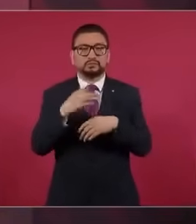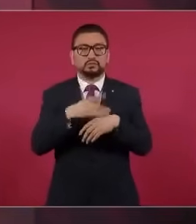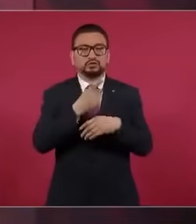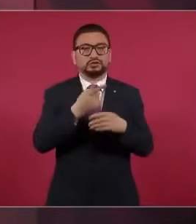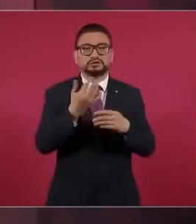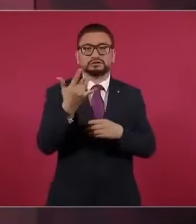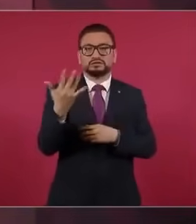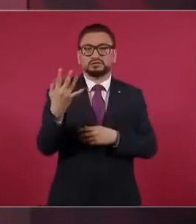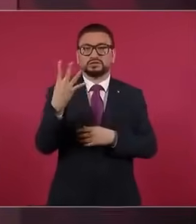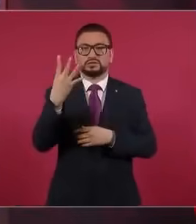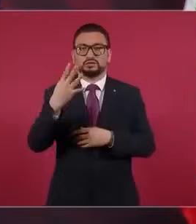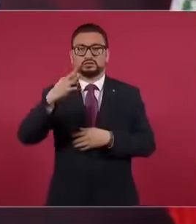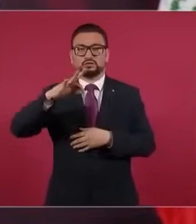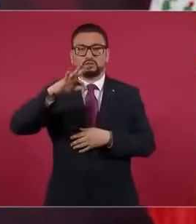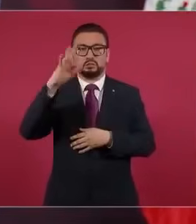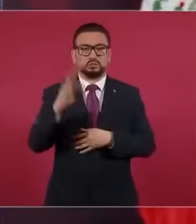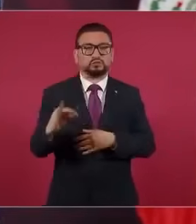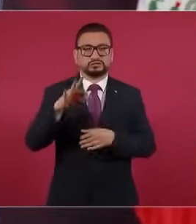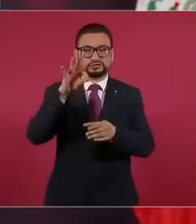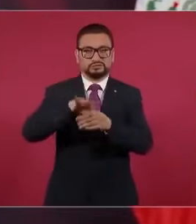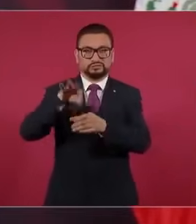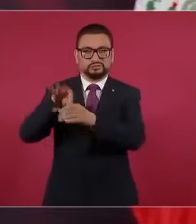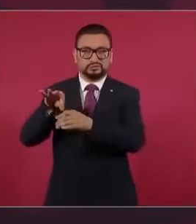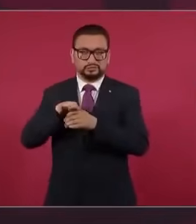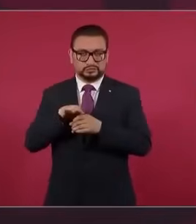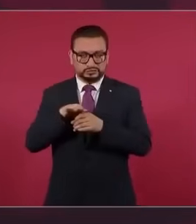obtuvieron 54% de los votos